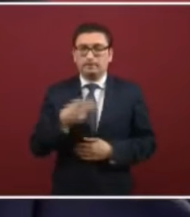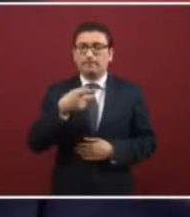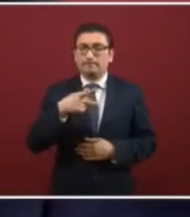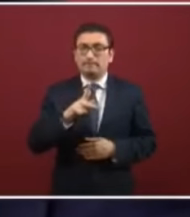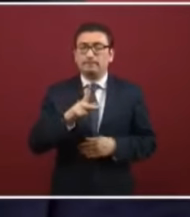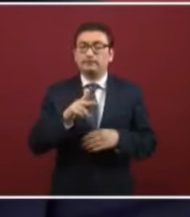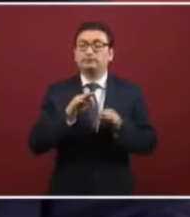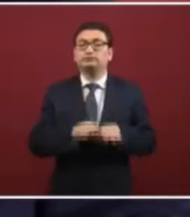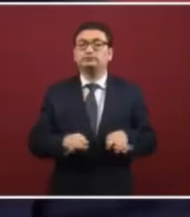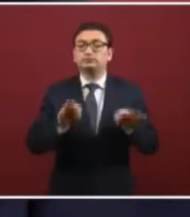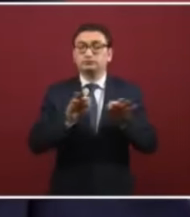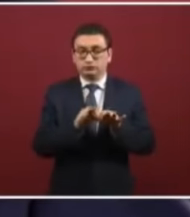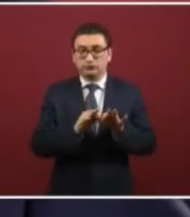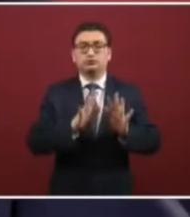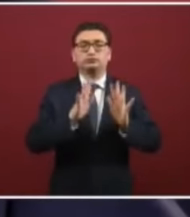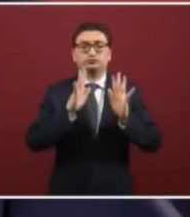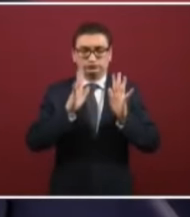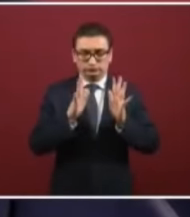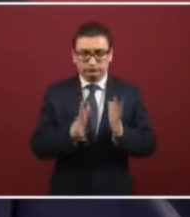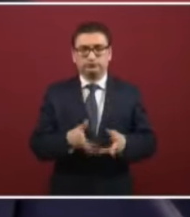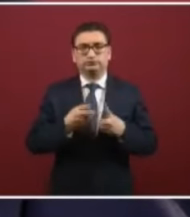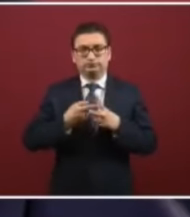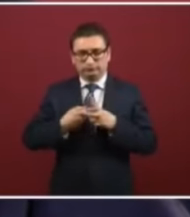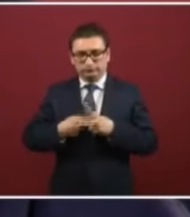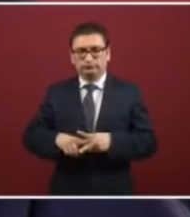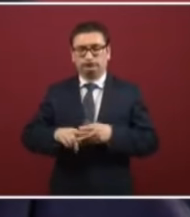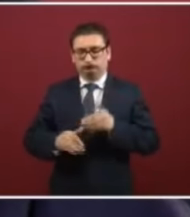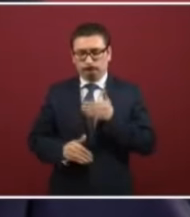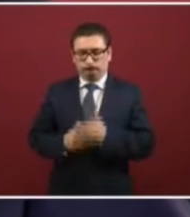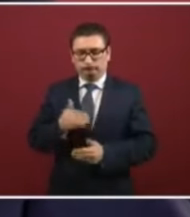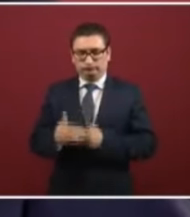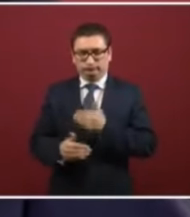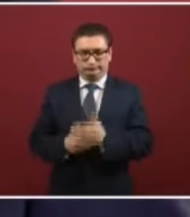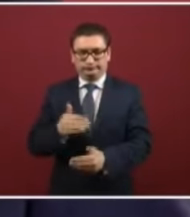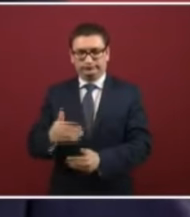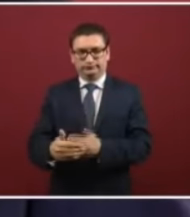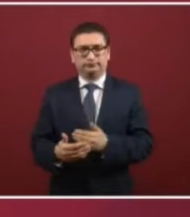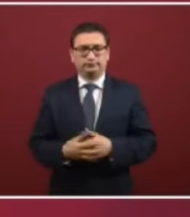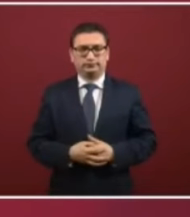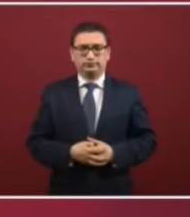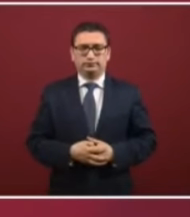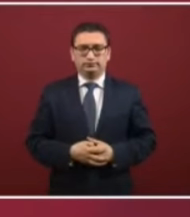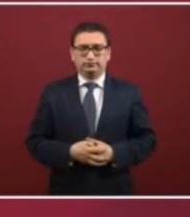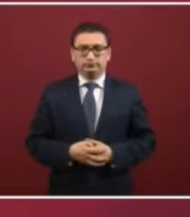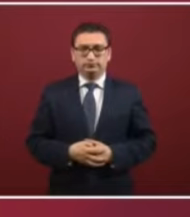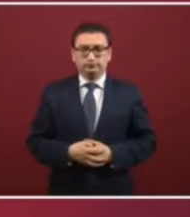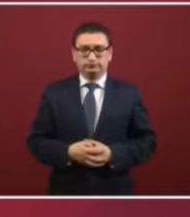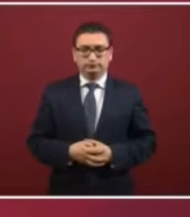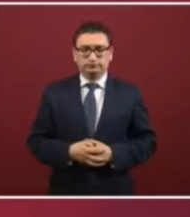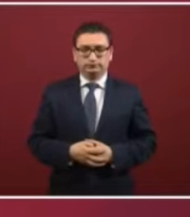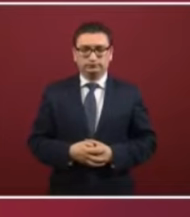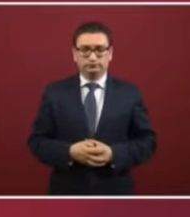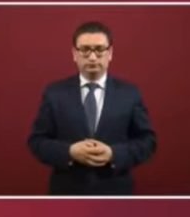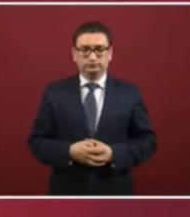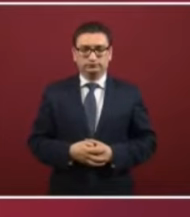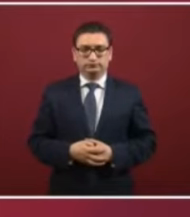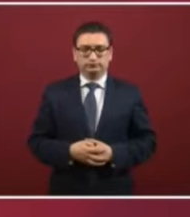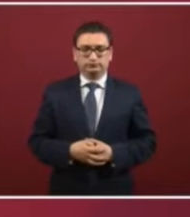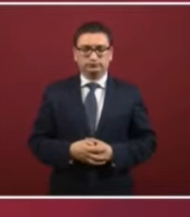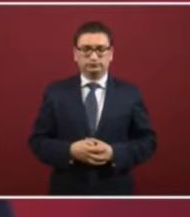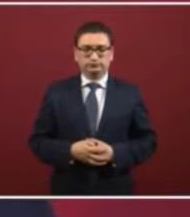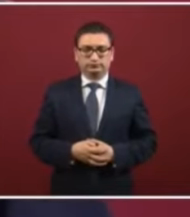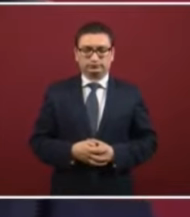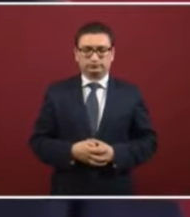ya lo echamos a andar al gobierno. En cuanto a